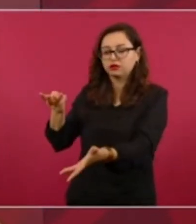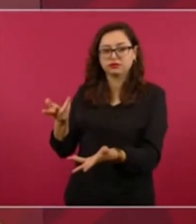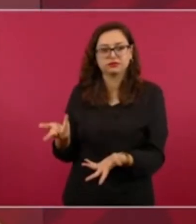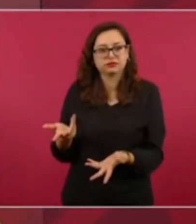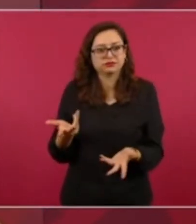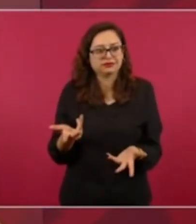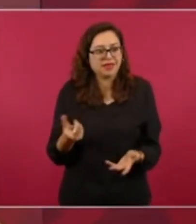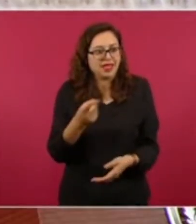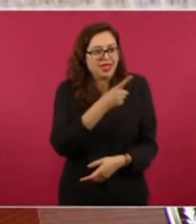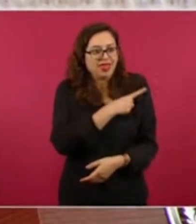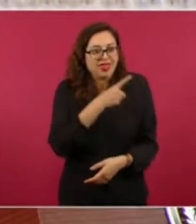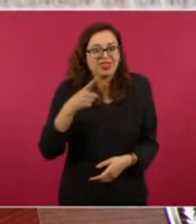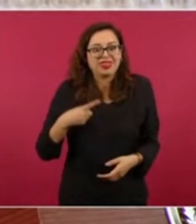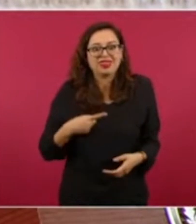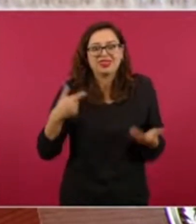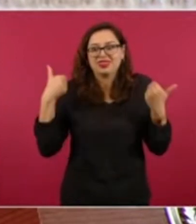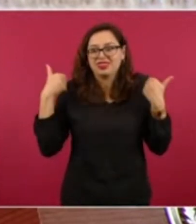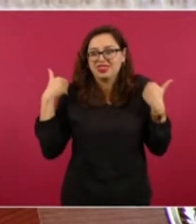Bueno,